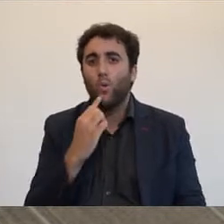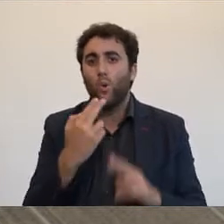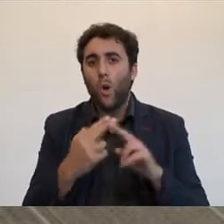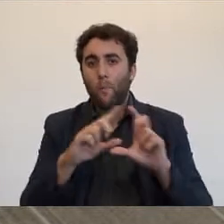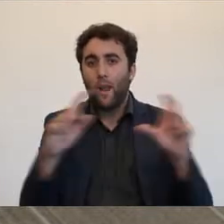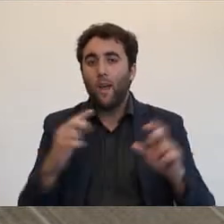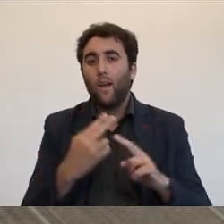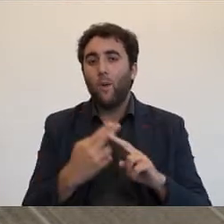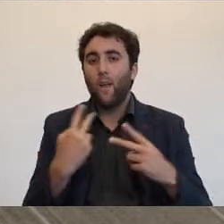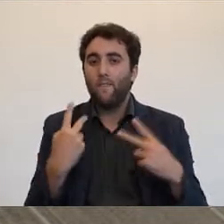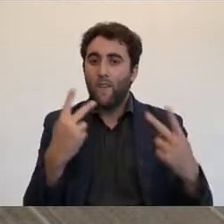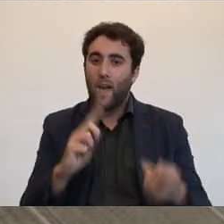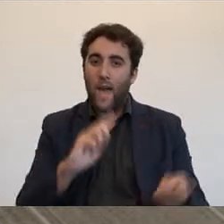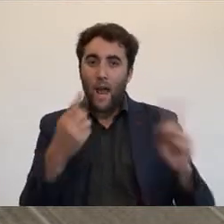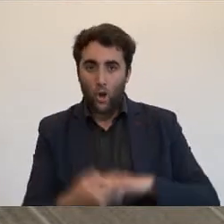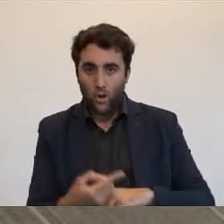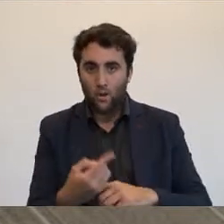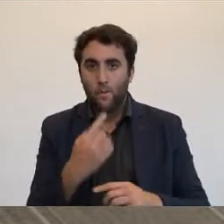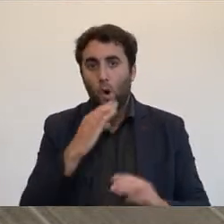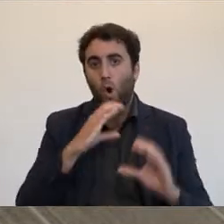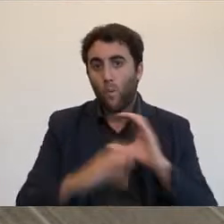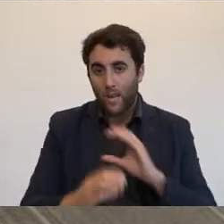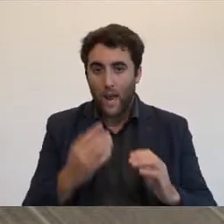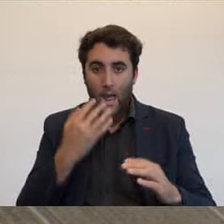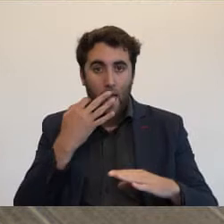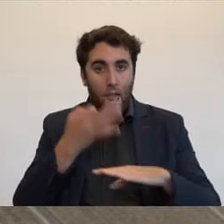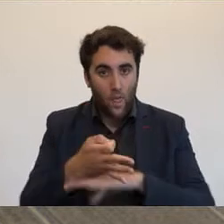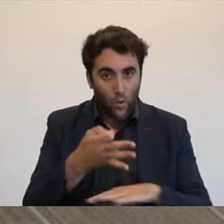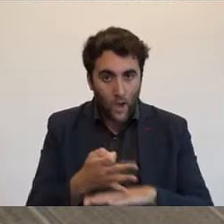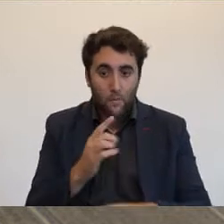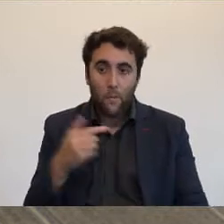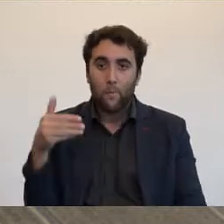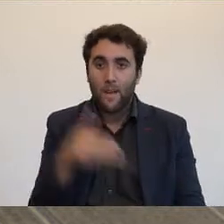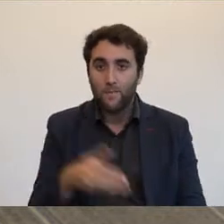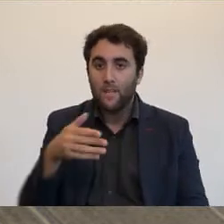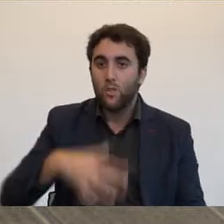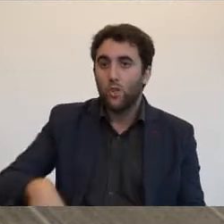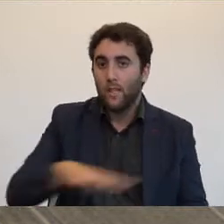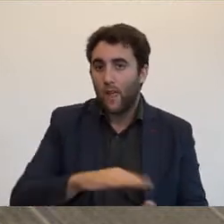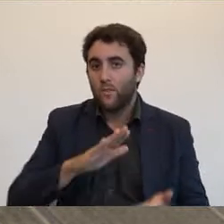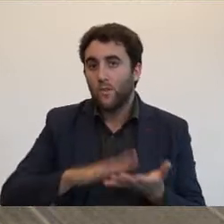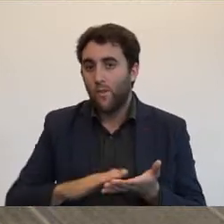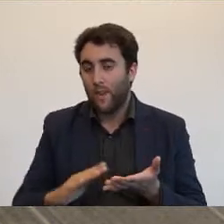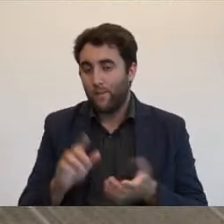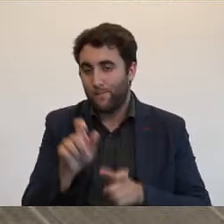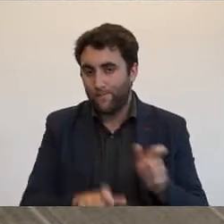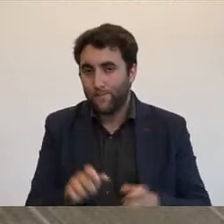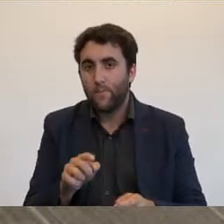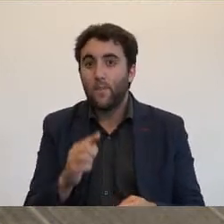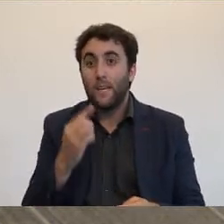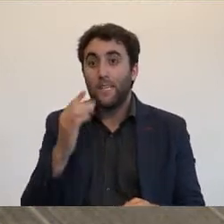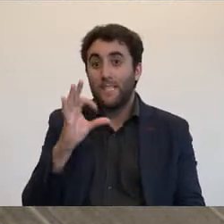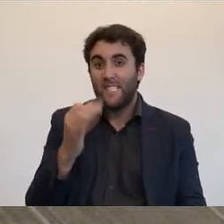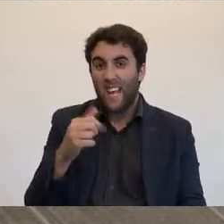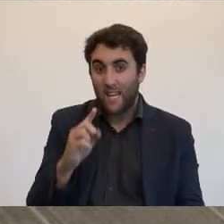al otro, comunicar, educar y participar en la sociedad del ruido digital. Santiago es profesor